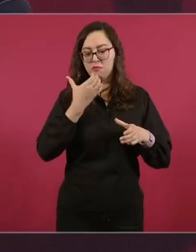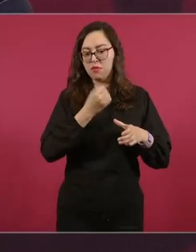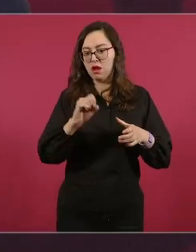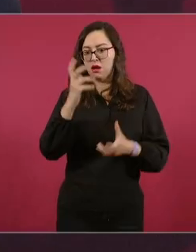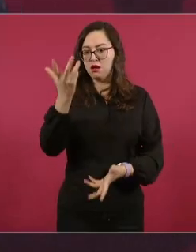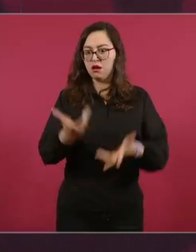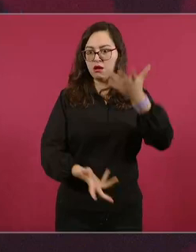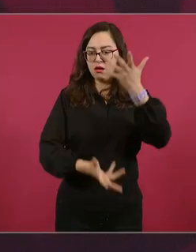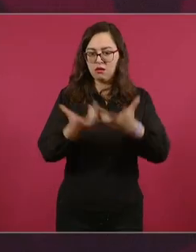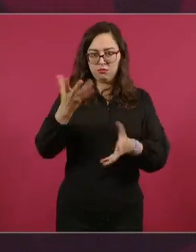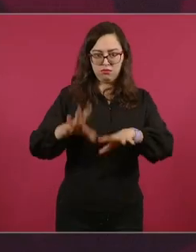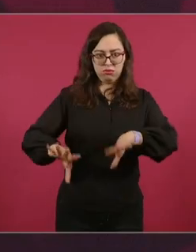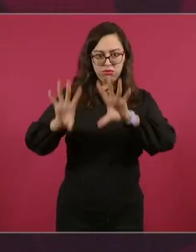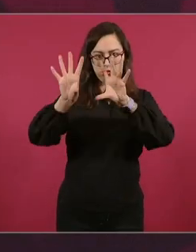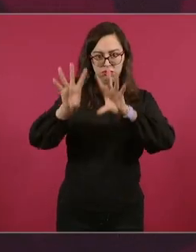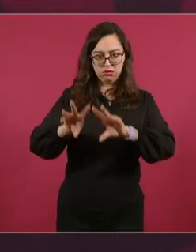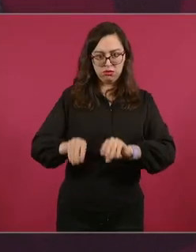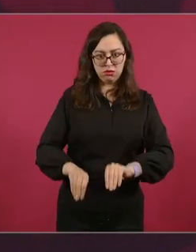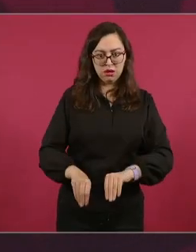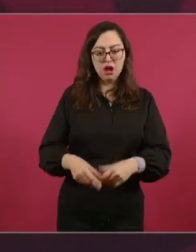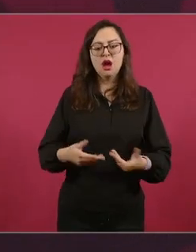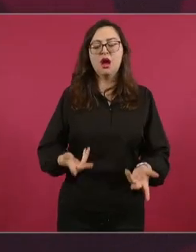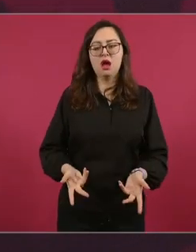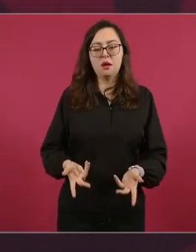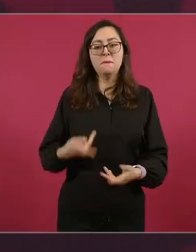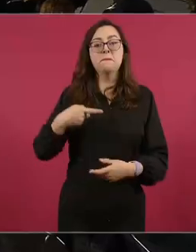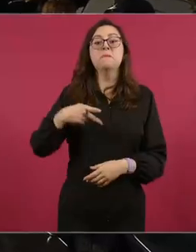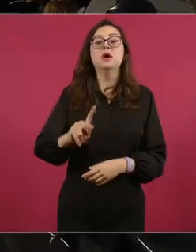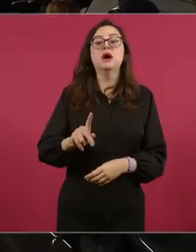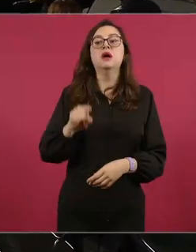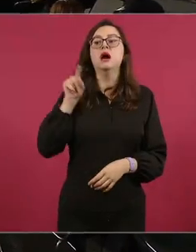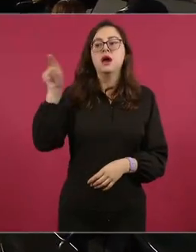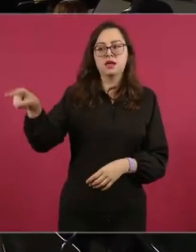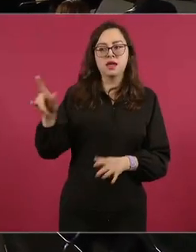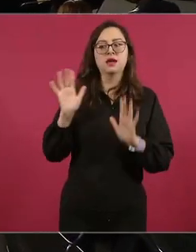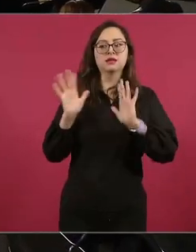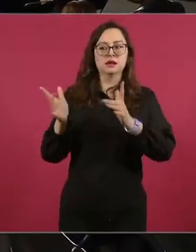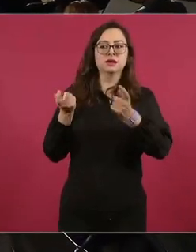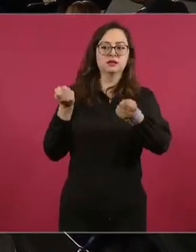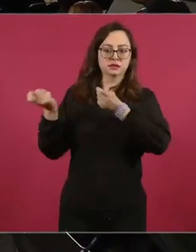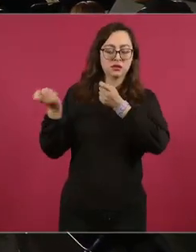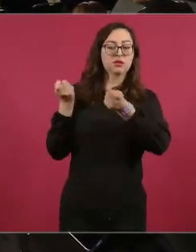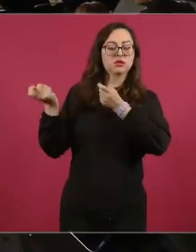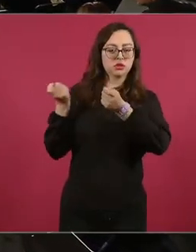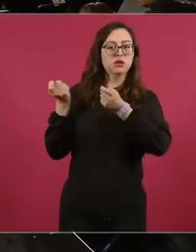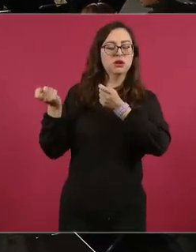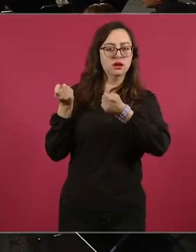que ya ellos lograron controlar los incendios.